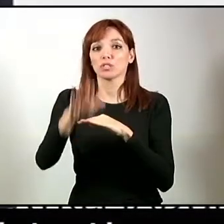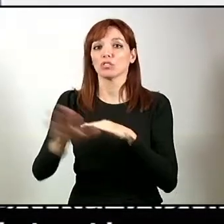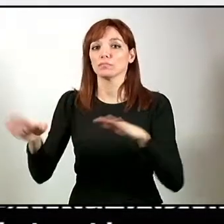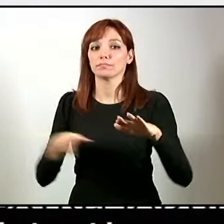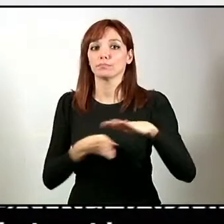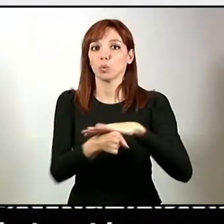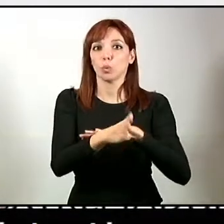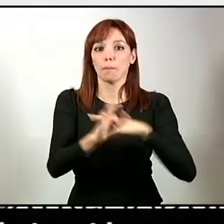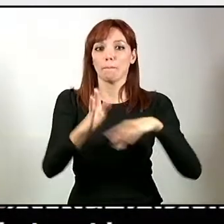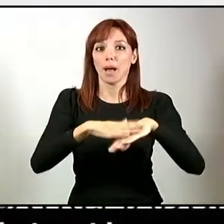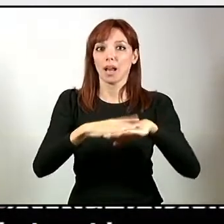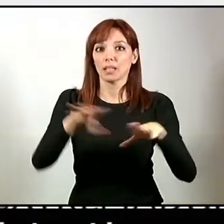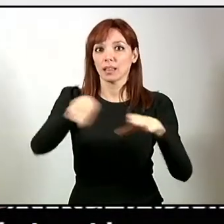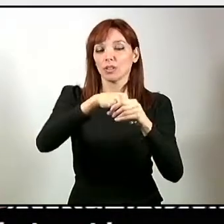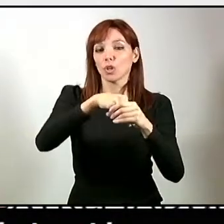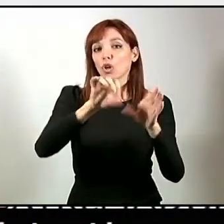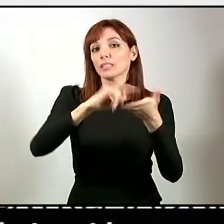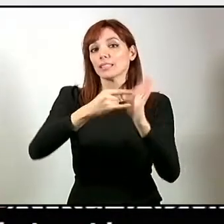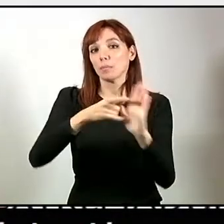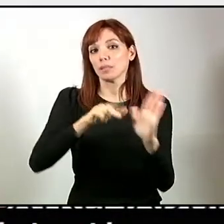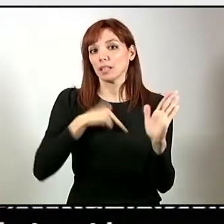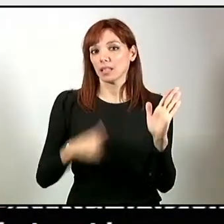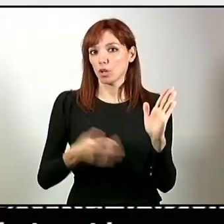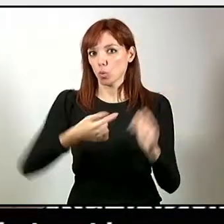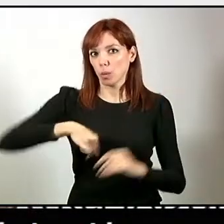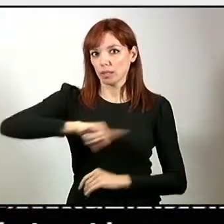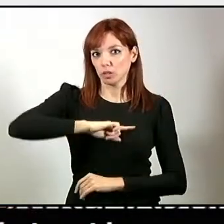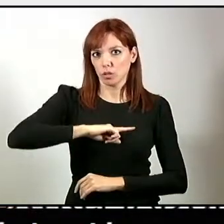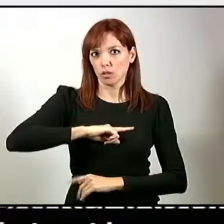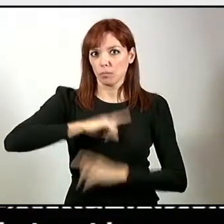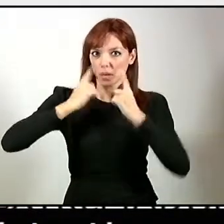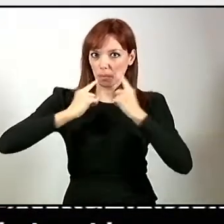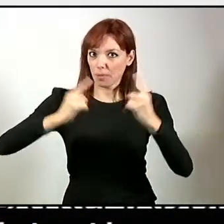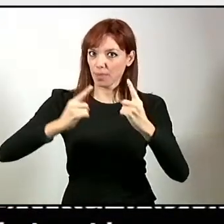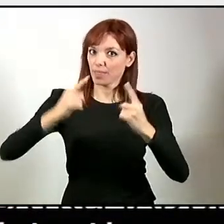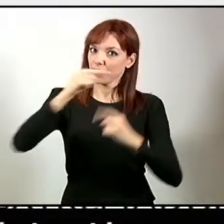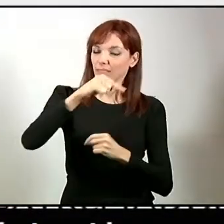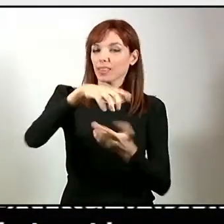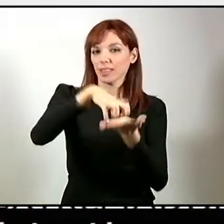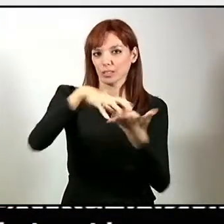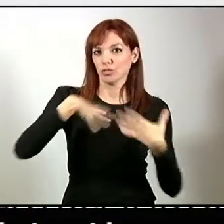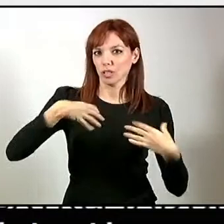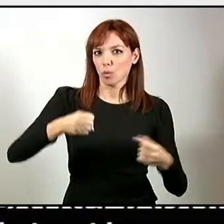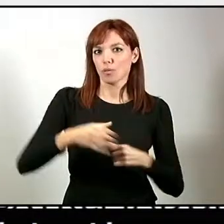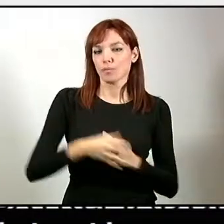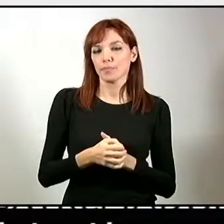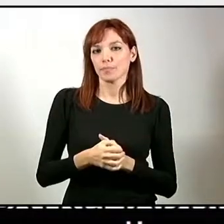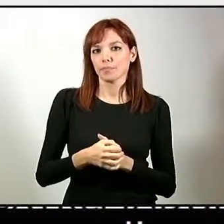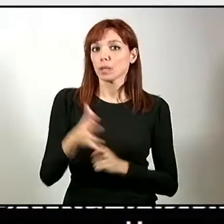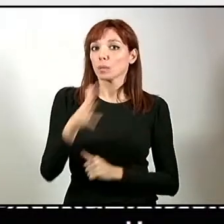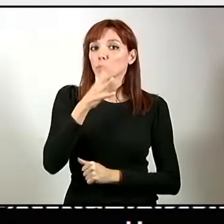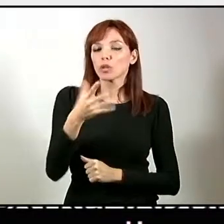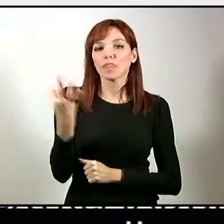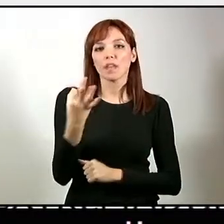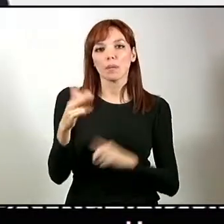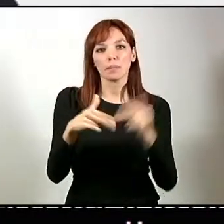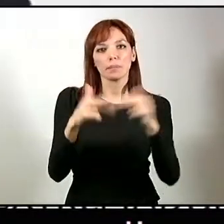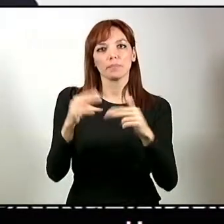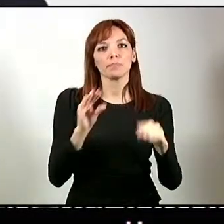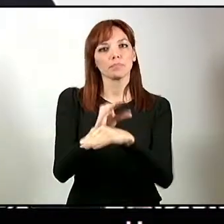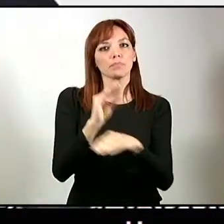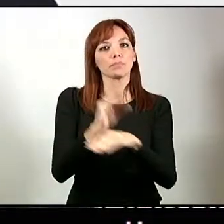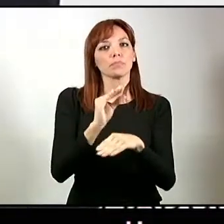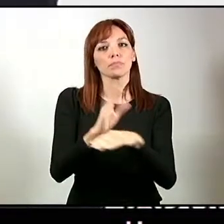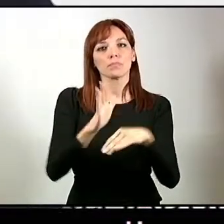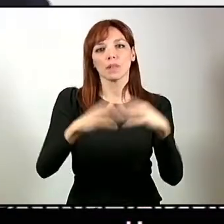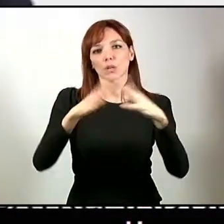sistema sanitario. Y para ello es necesario seguir invirtiendo en infraestructuras. Un ejemplo de ello es